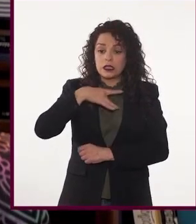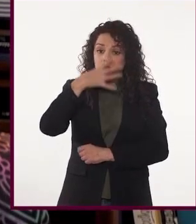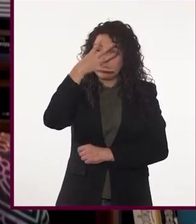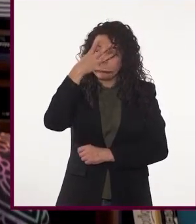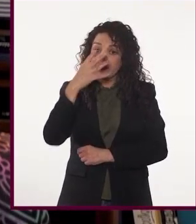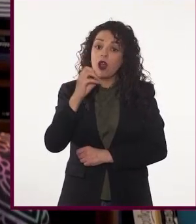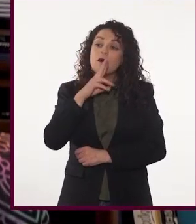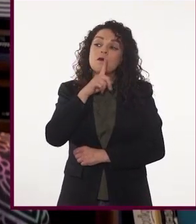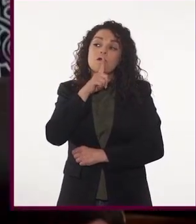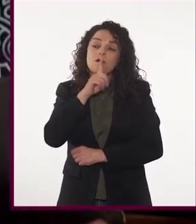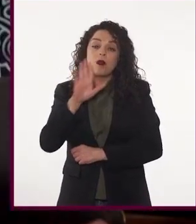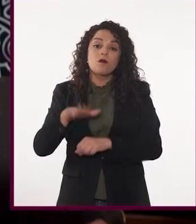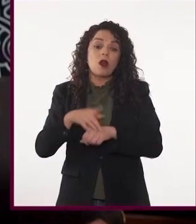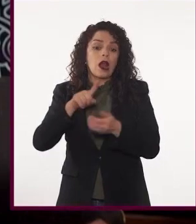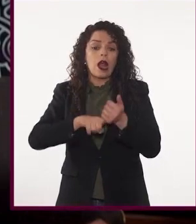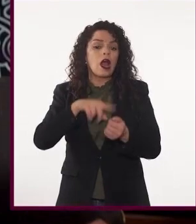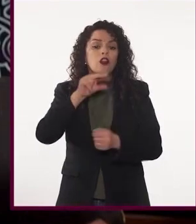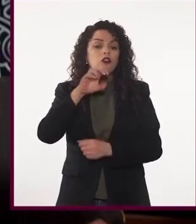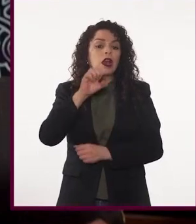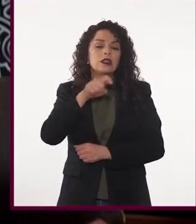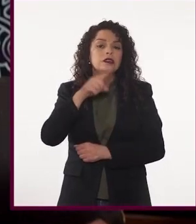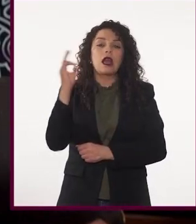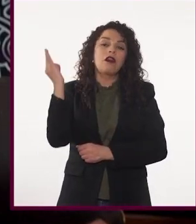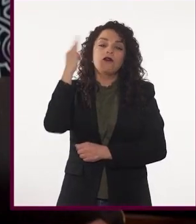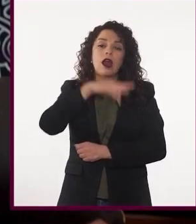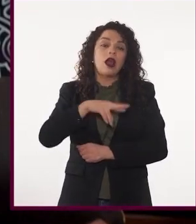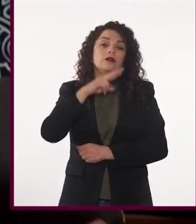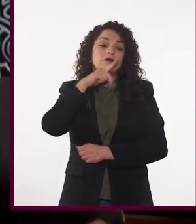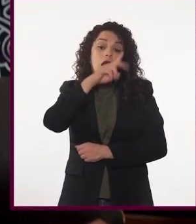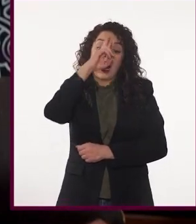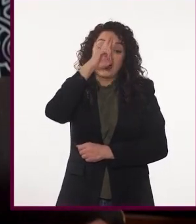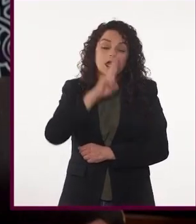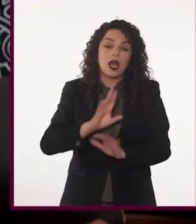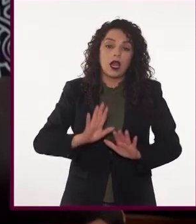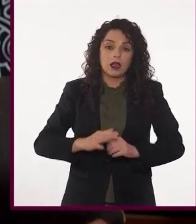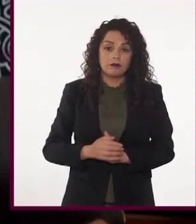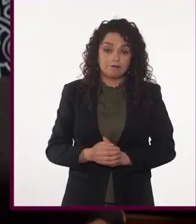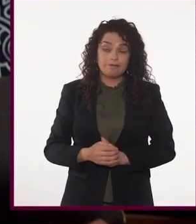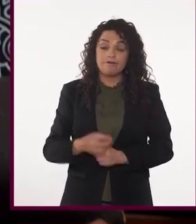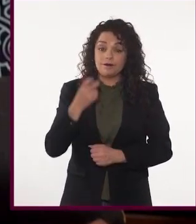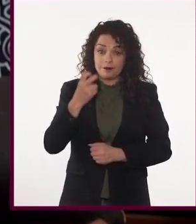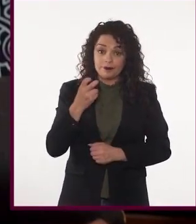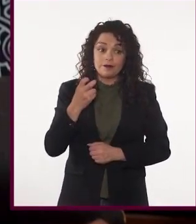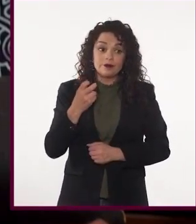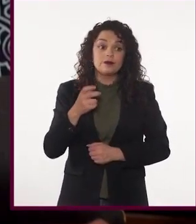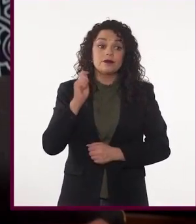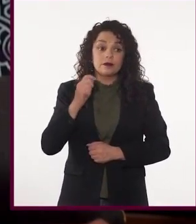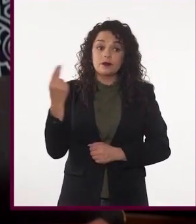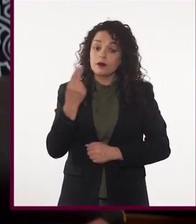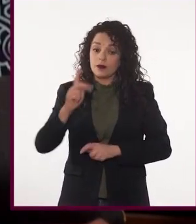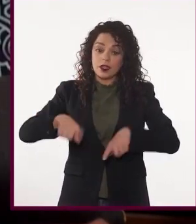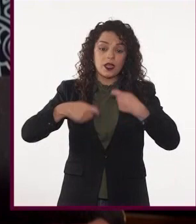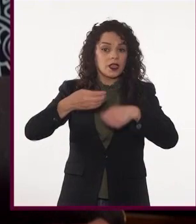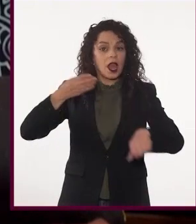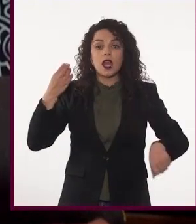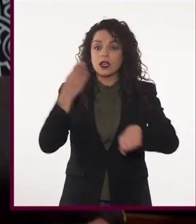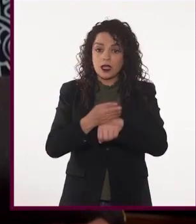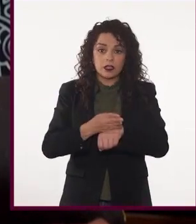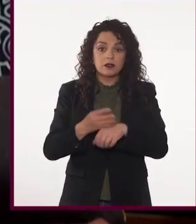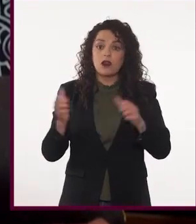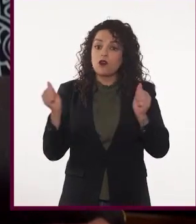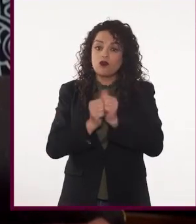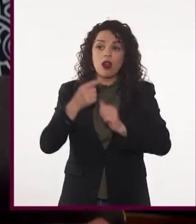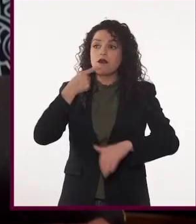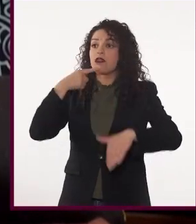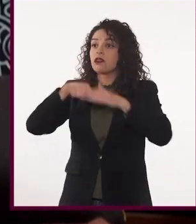un falso honor, en lugar de visibilizar el problema social de extrema violencia que se ha vivido, procesarlo y castigarlo